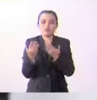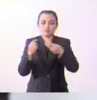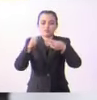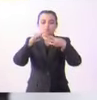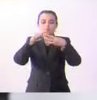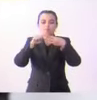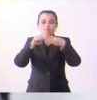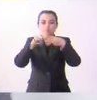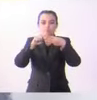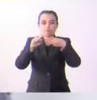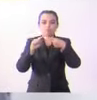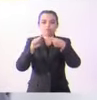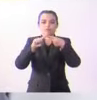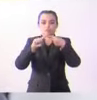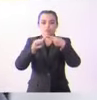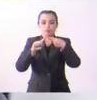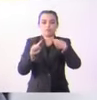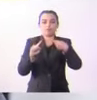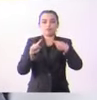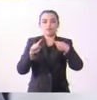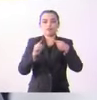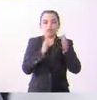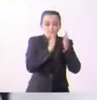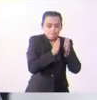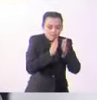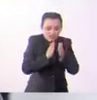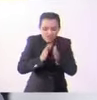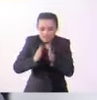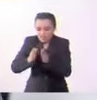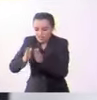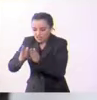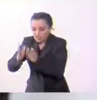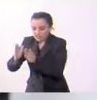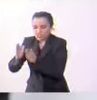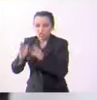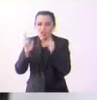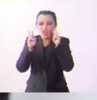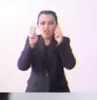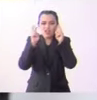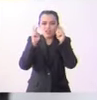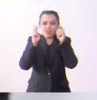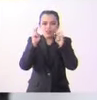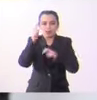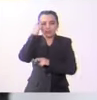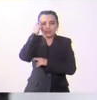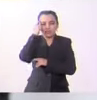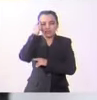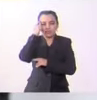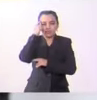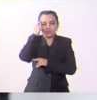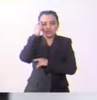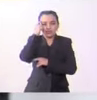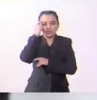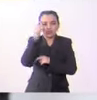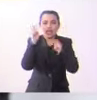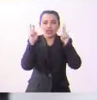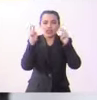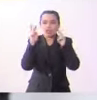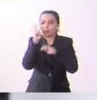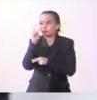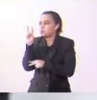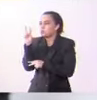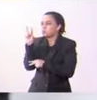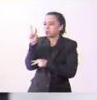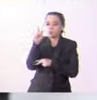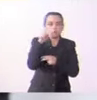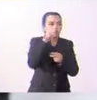planificación, en la que debes pensar en la temática que abordarás. Esta temática puede ser algo de tu entorno. Por ejemplo, en la